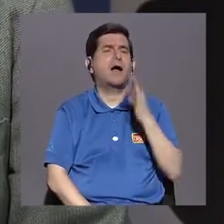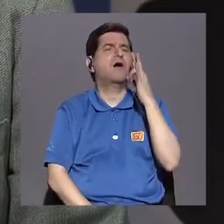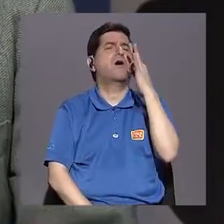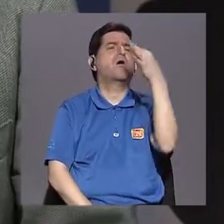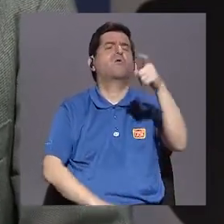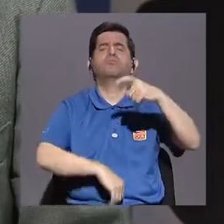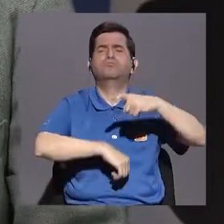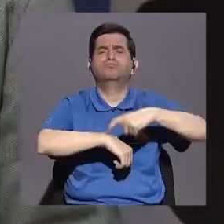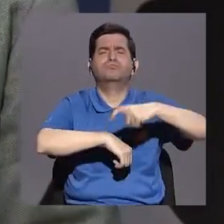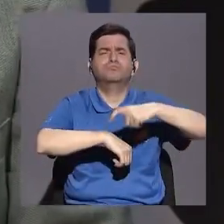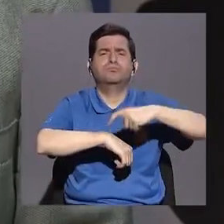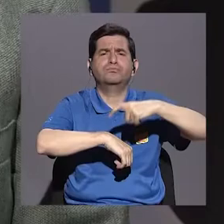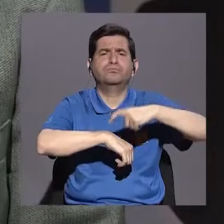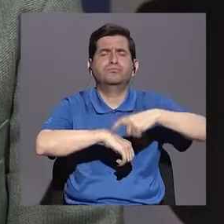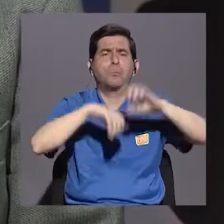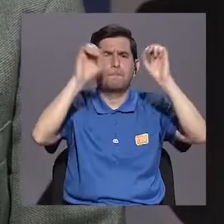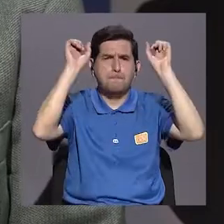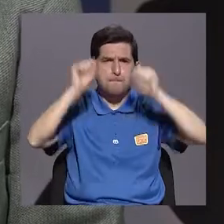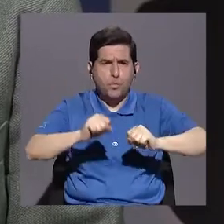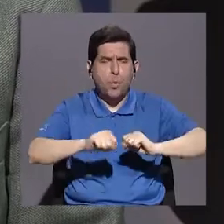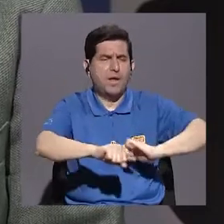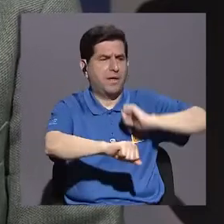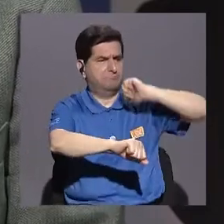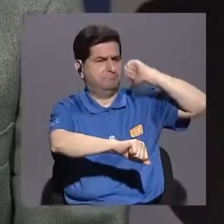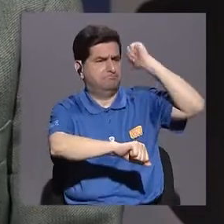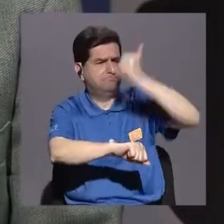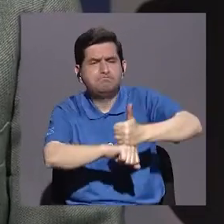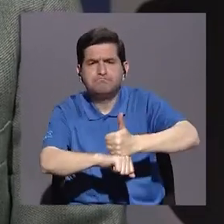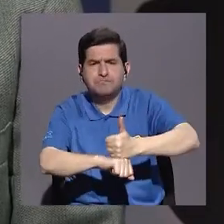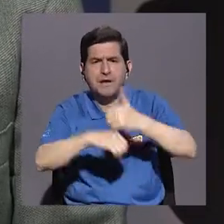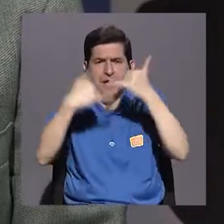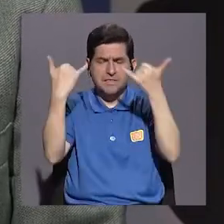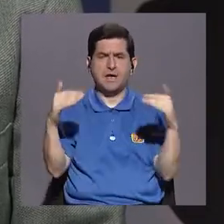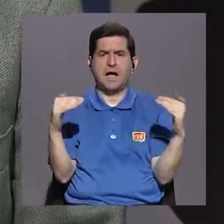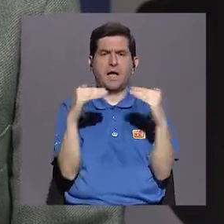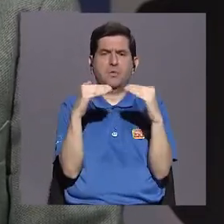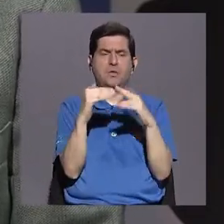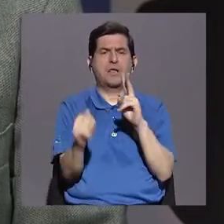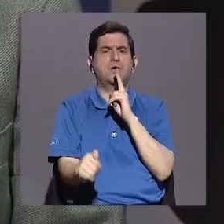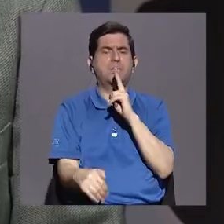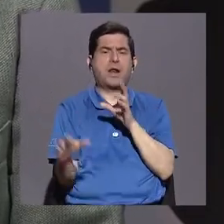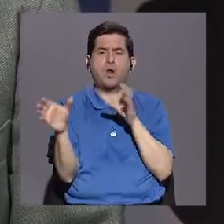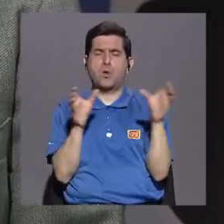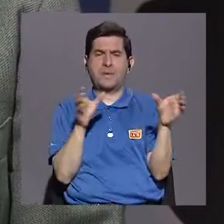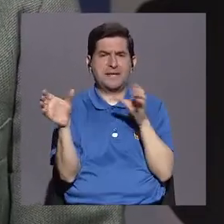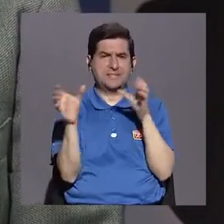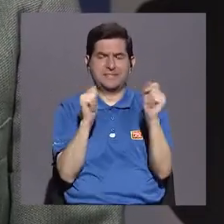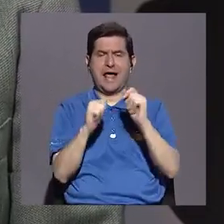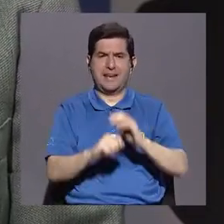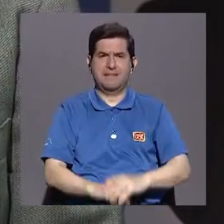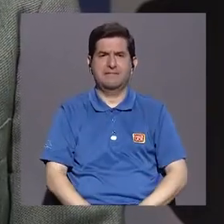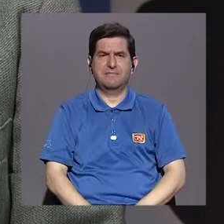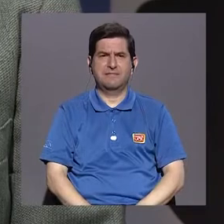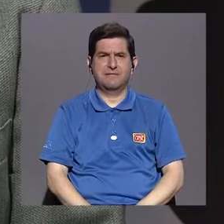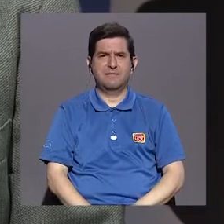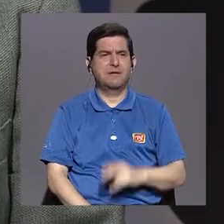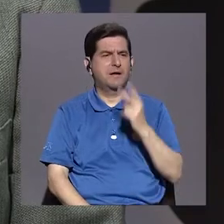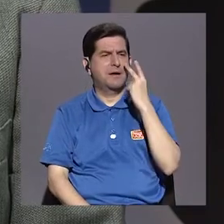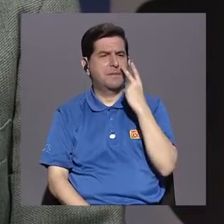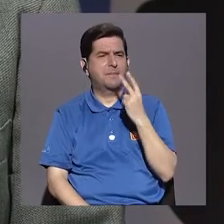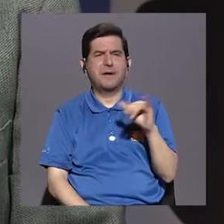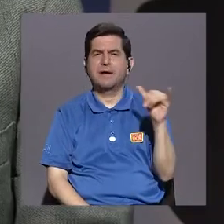plazos de que se de que se concrete ya en un nivel real comercial se ha visto